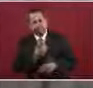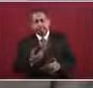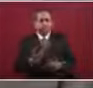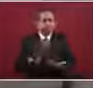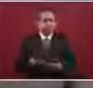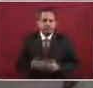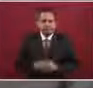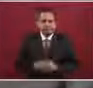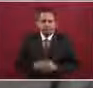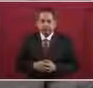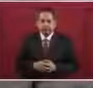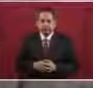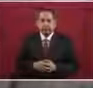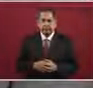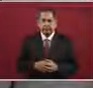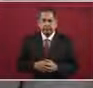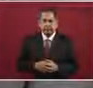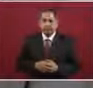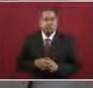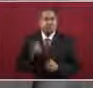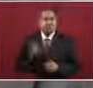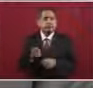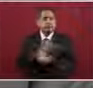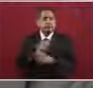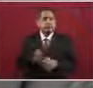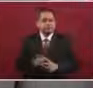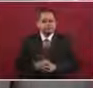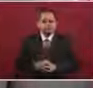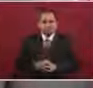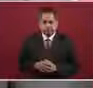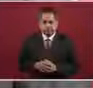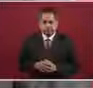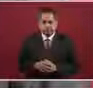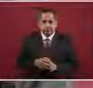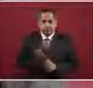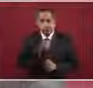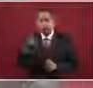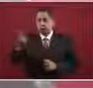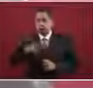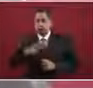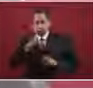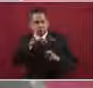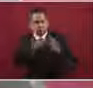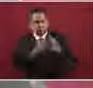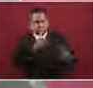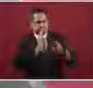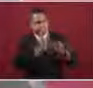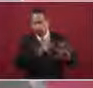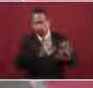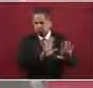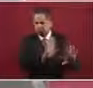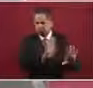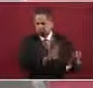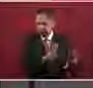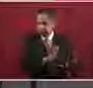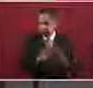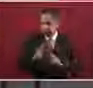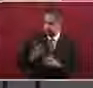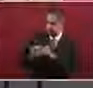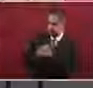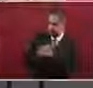porque de inmediato hay respuesta, me ayudan mucho,